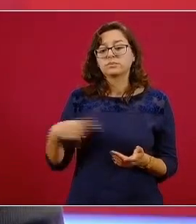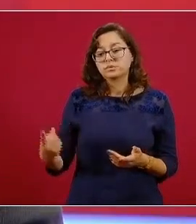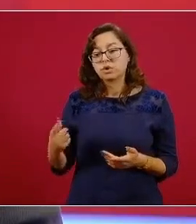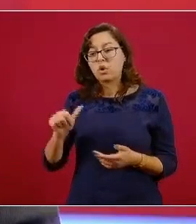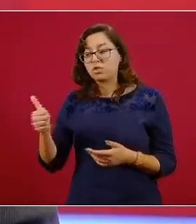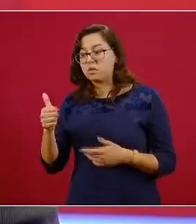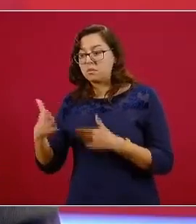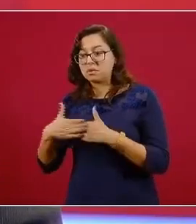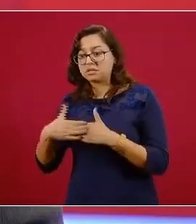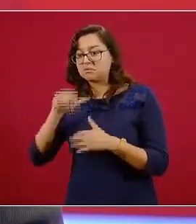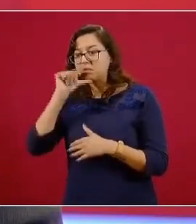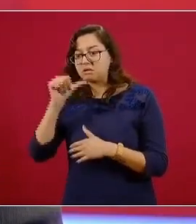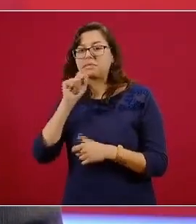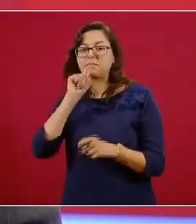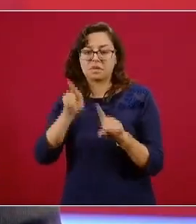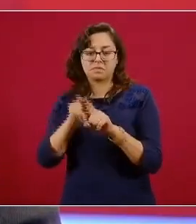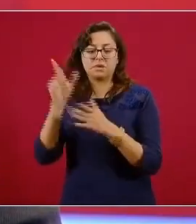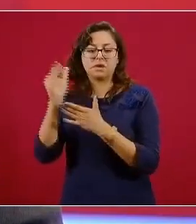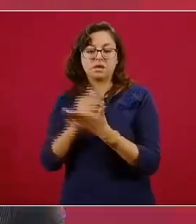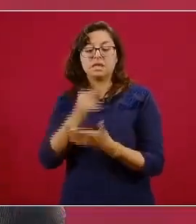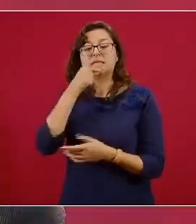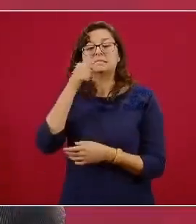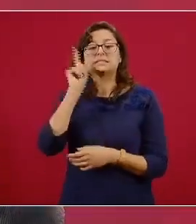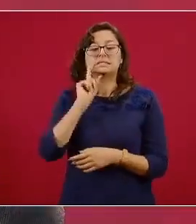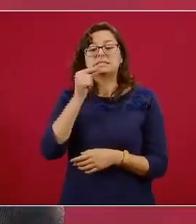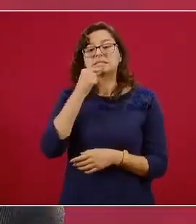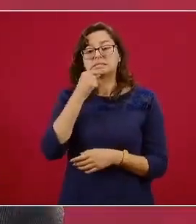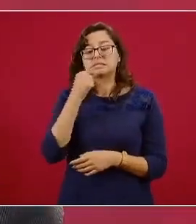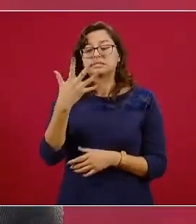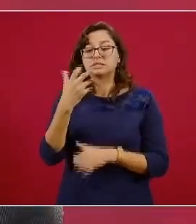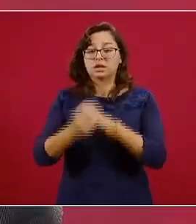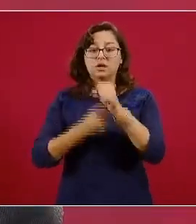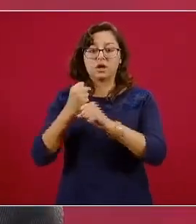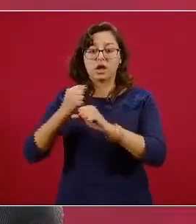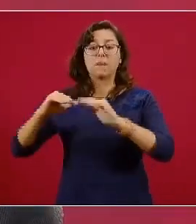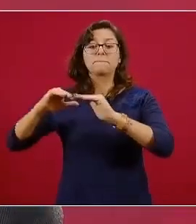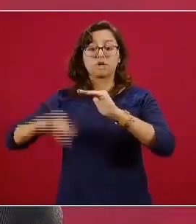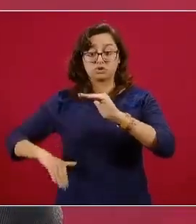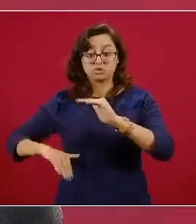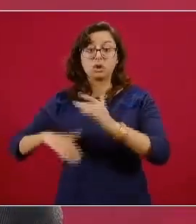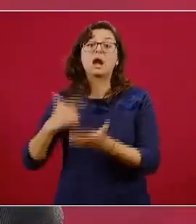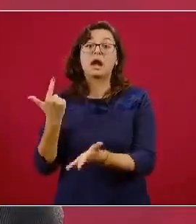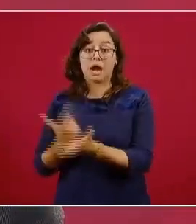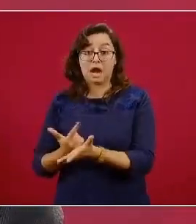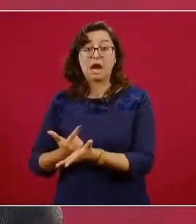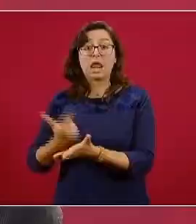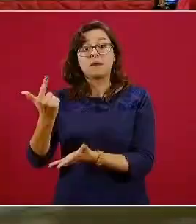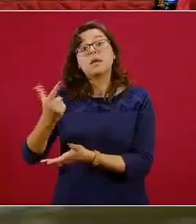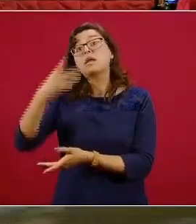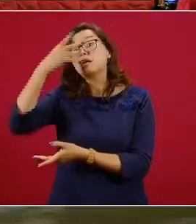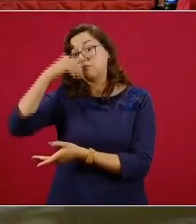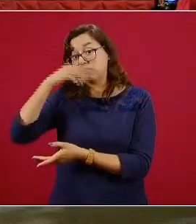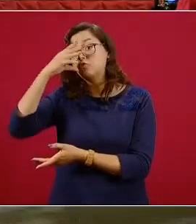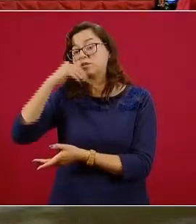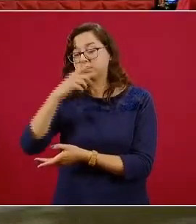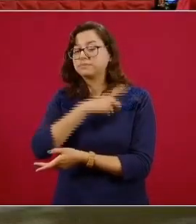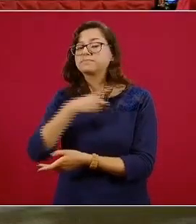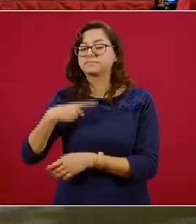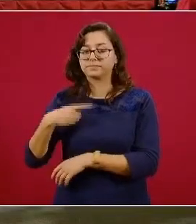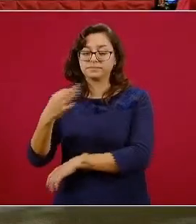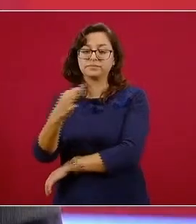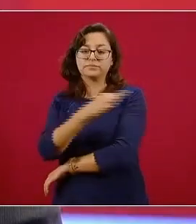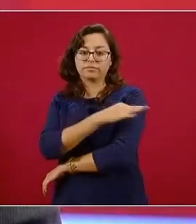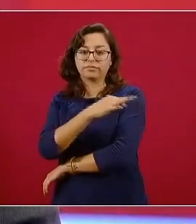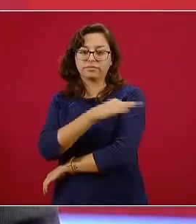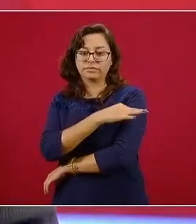finalmente, niñas y niños menores de 5 años también tienen un riesgo mayor de complicarse por la influenza, situación que no